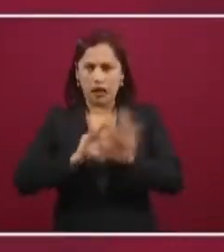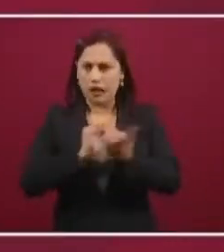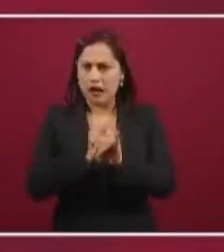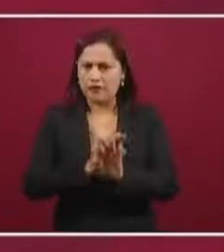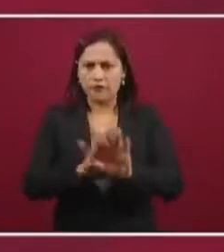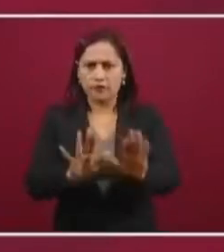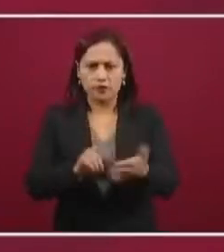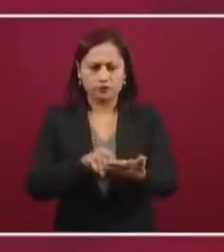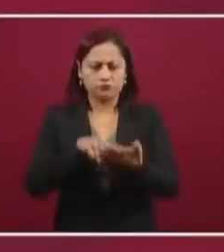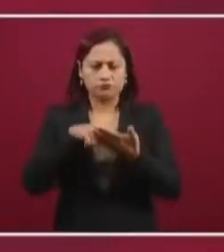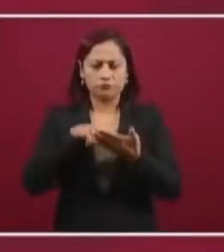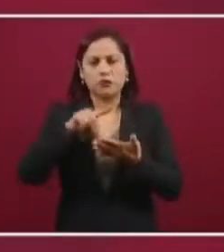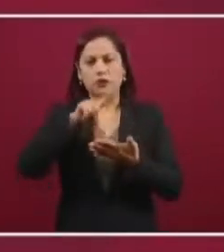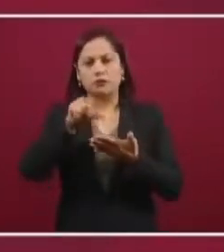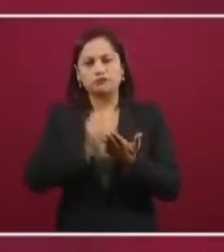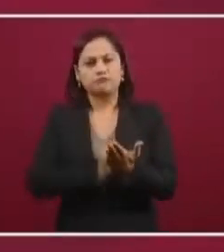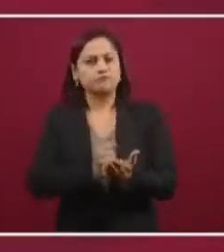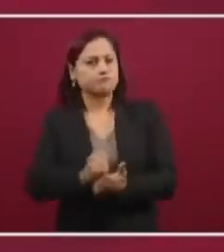pero